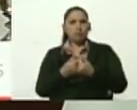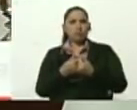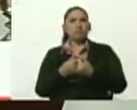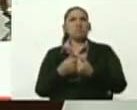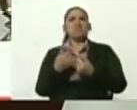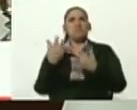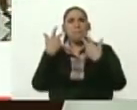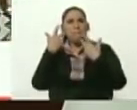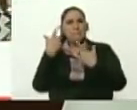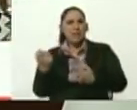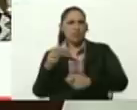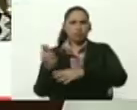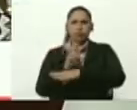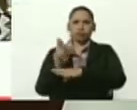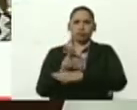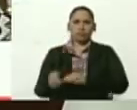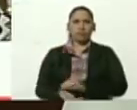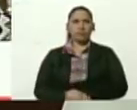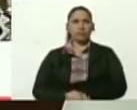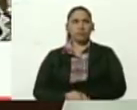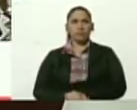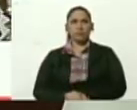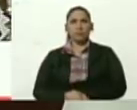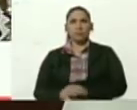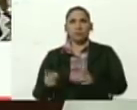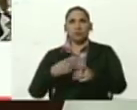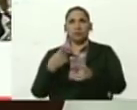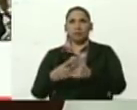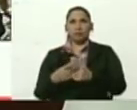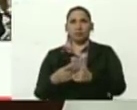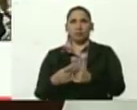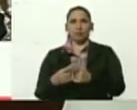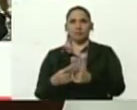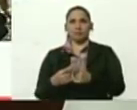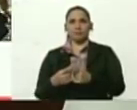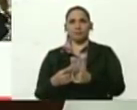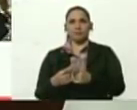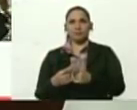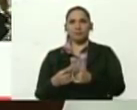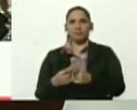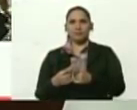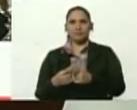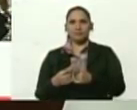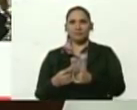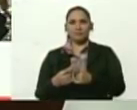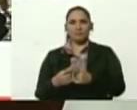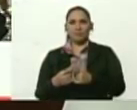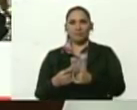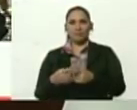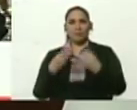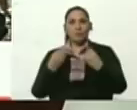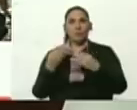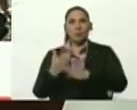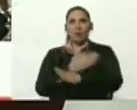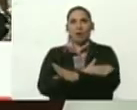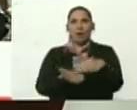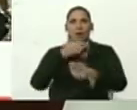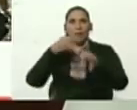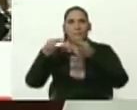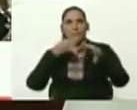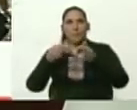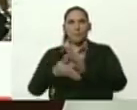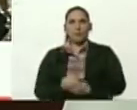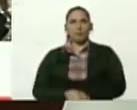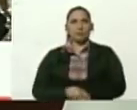utilización. En tal sentido, el contexto, como ya lo explicaba, es de